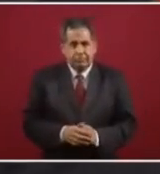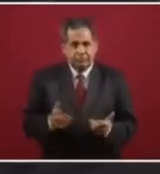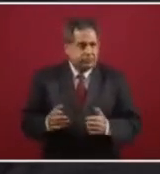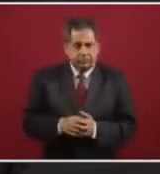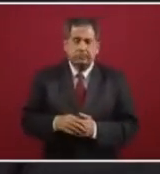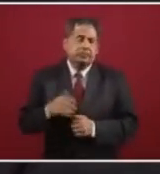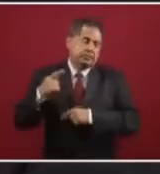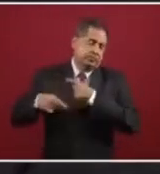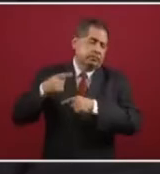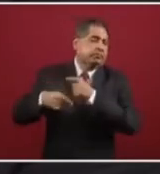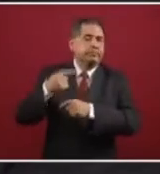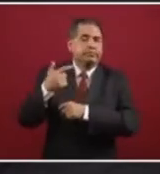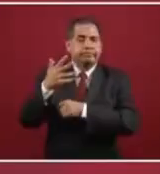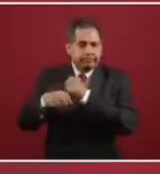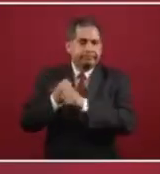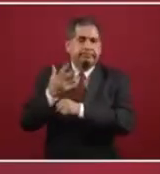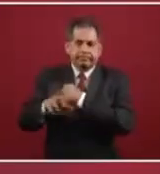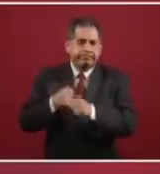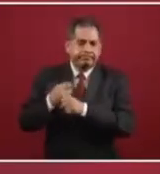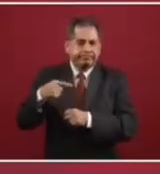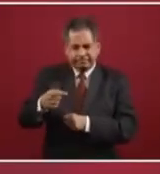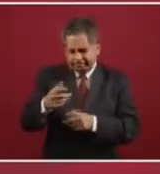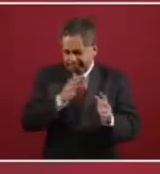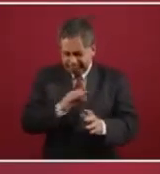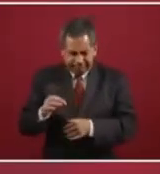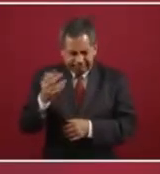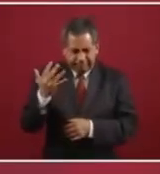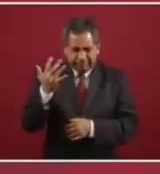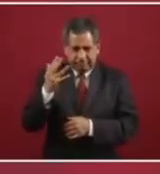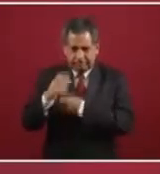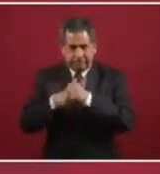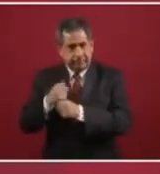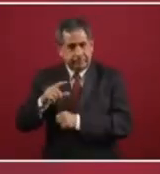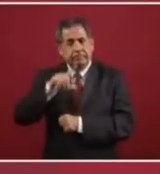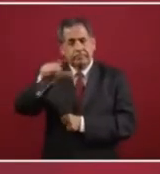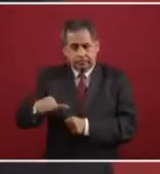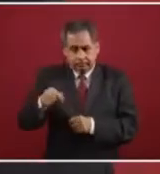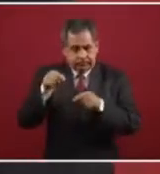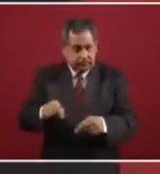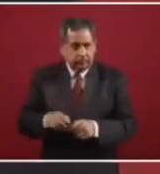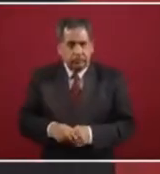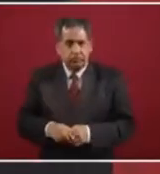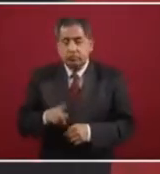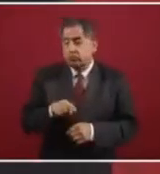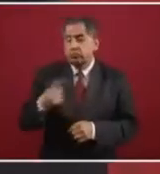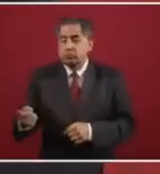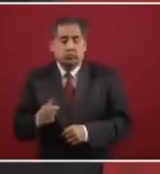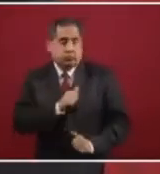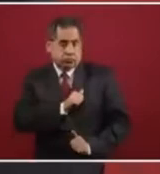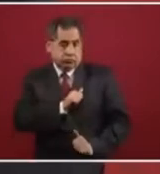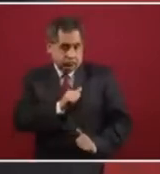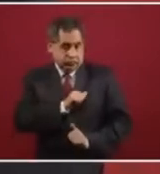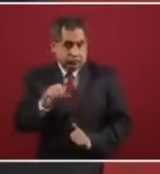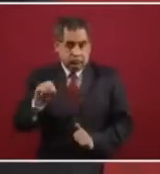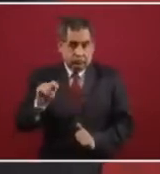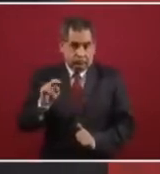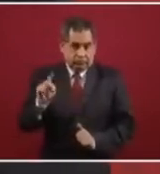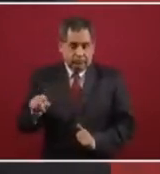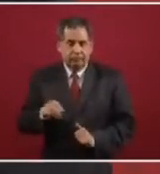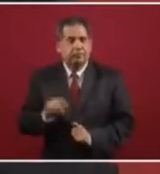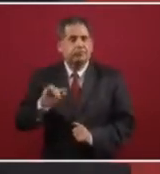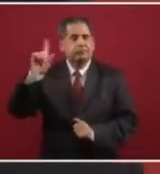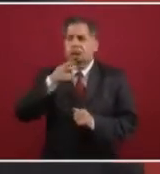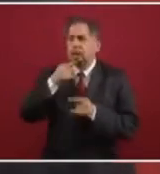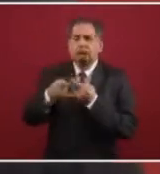Décadas después, como 5 décadas, uno de sus soldados, el